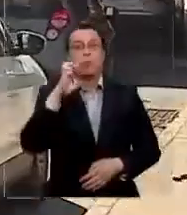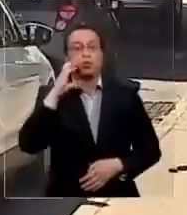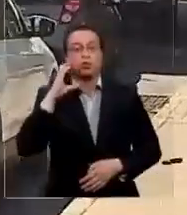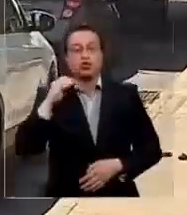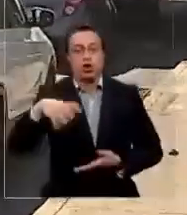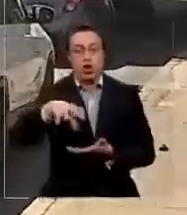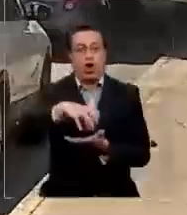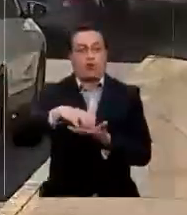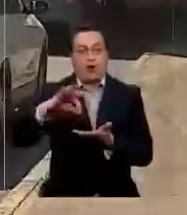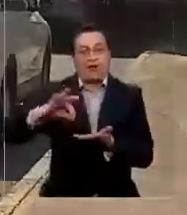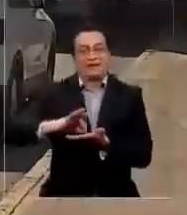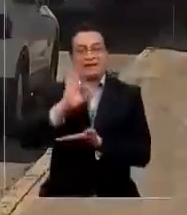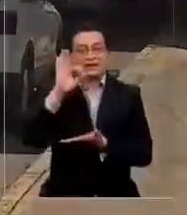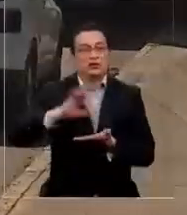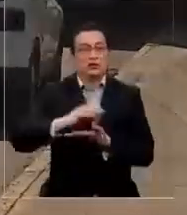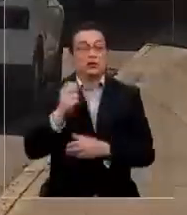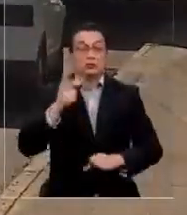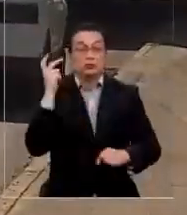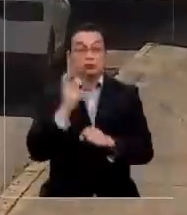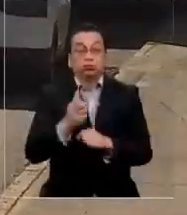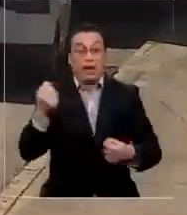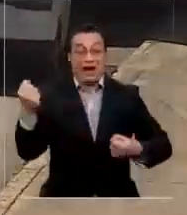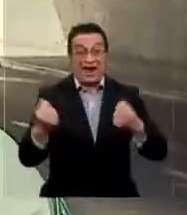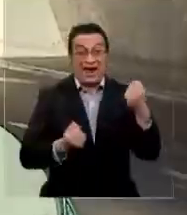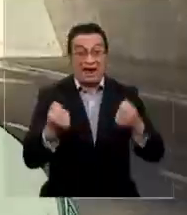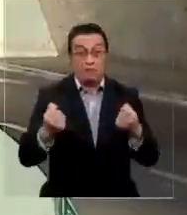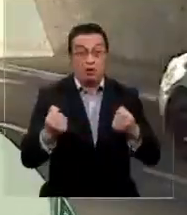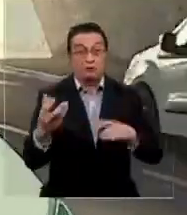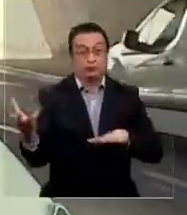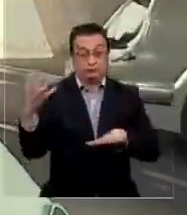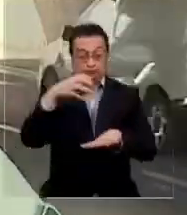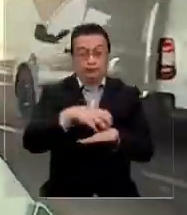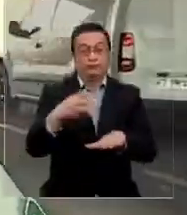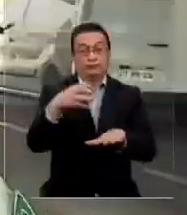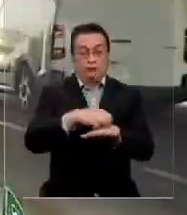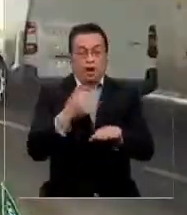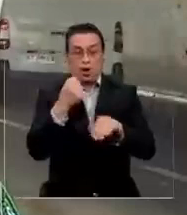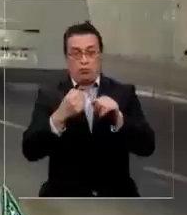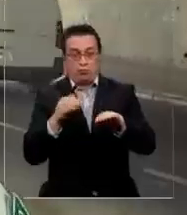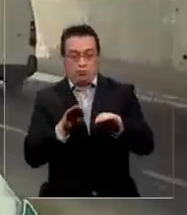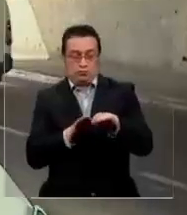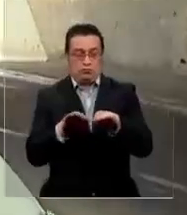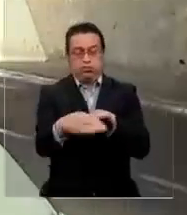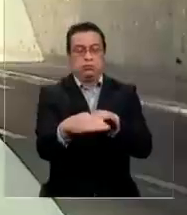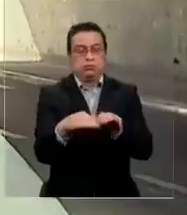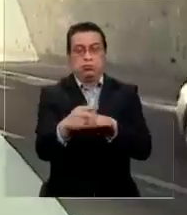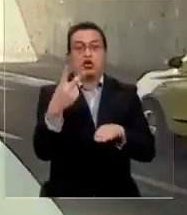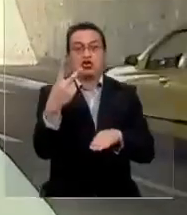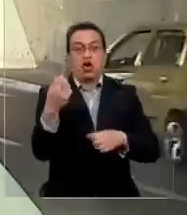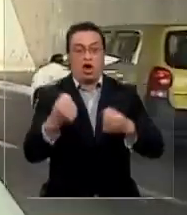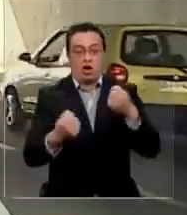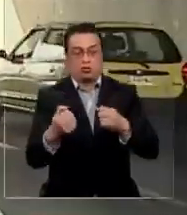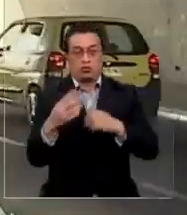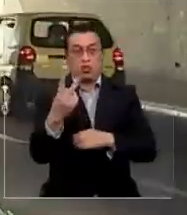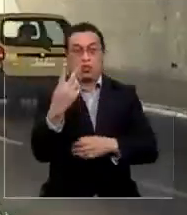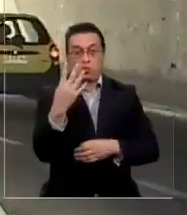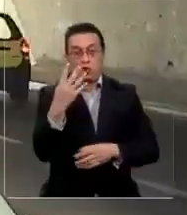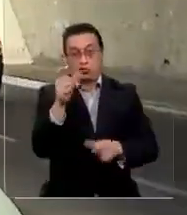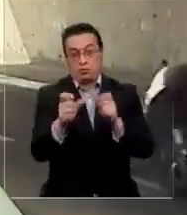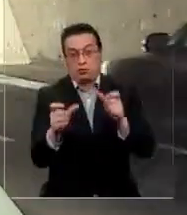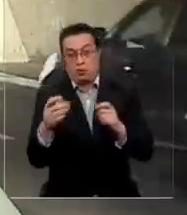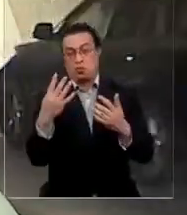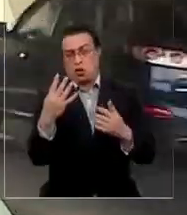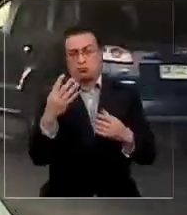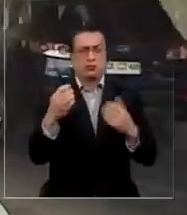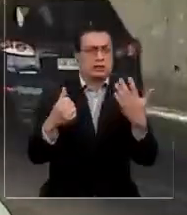la sustracción de un camión con mercadería. Este vehículo es interceptado por dos vehículos con cuatro sujetos, alrededor de